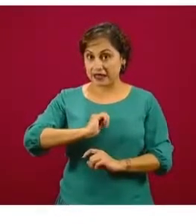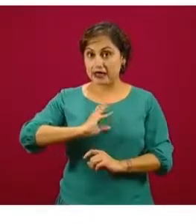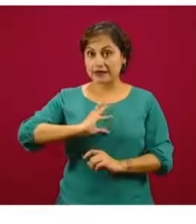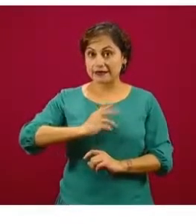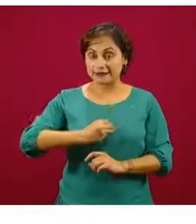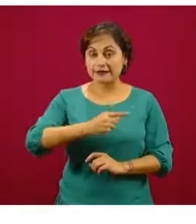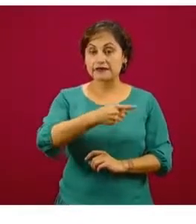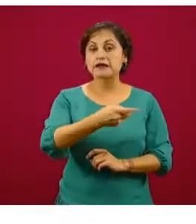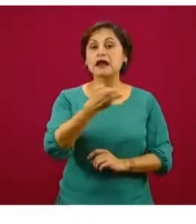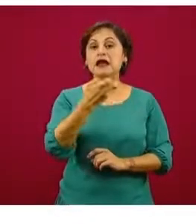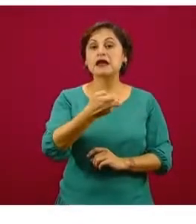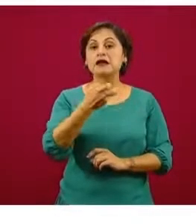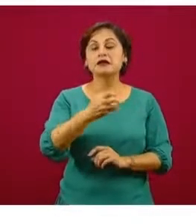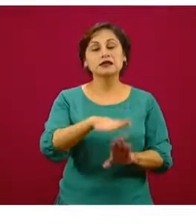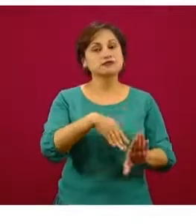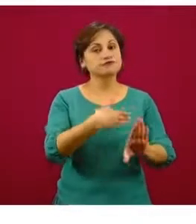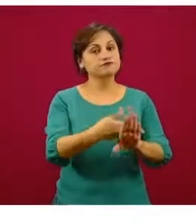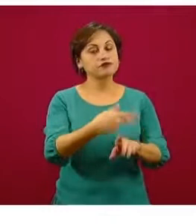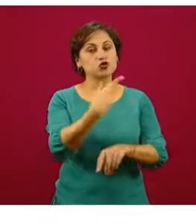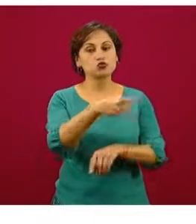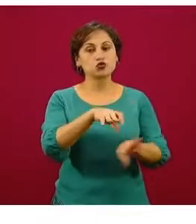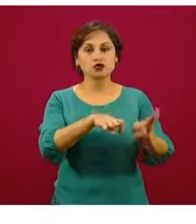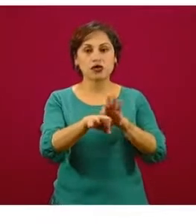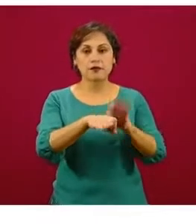de un empleo solo por su condición.